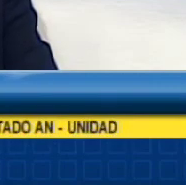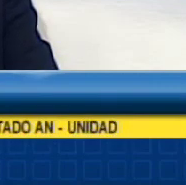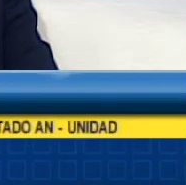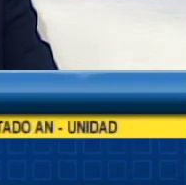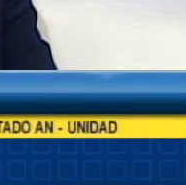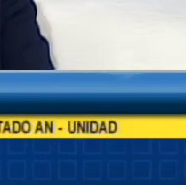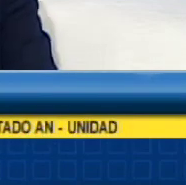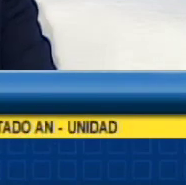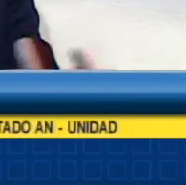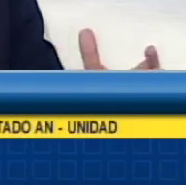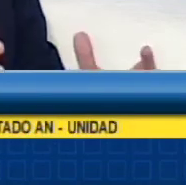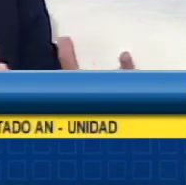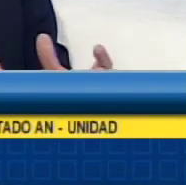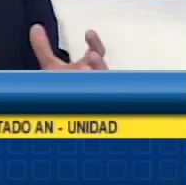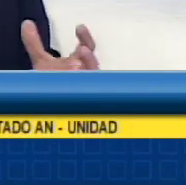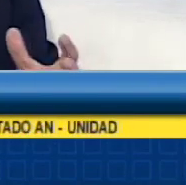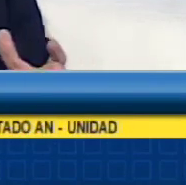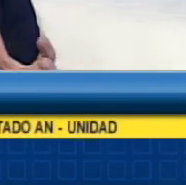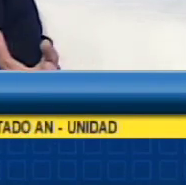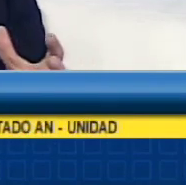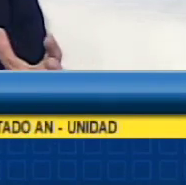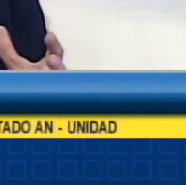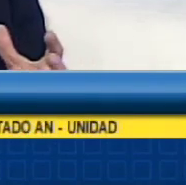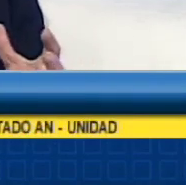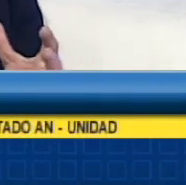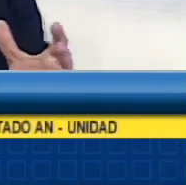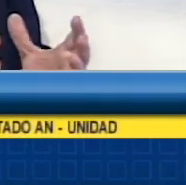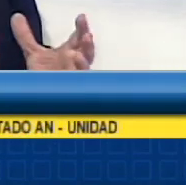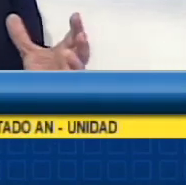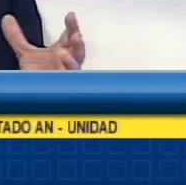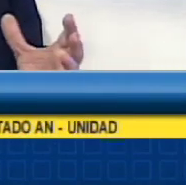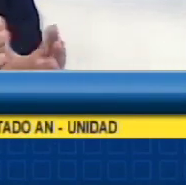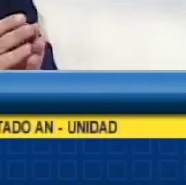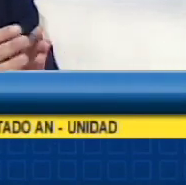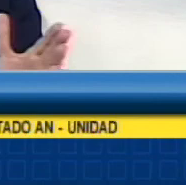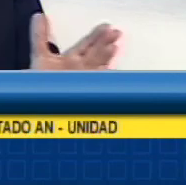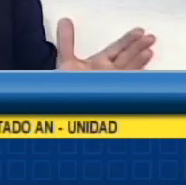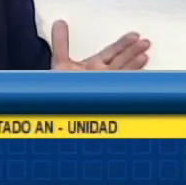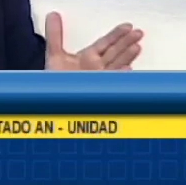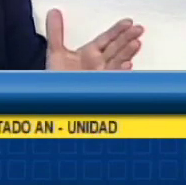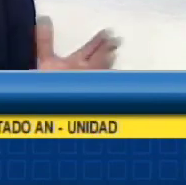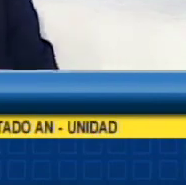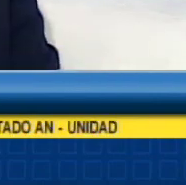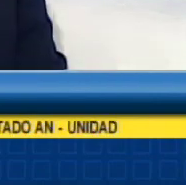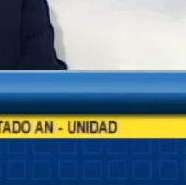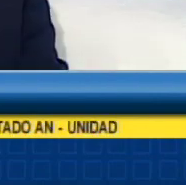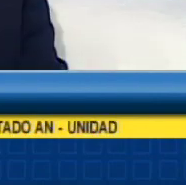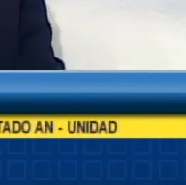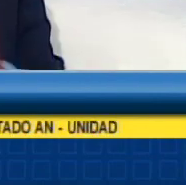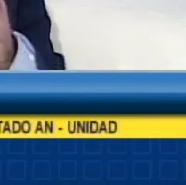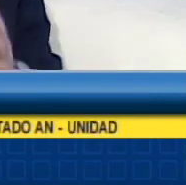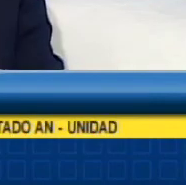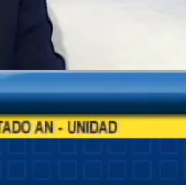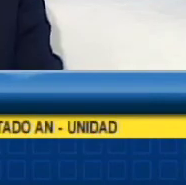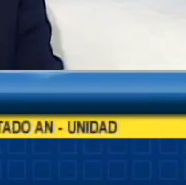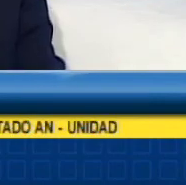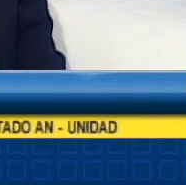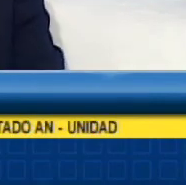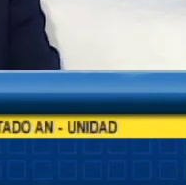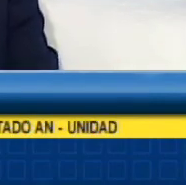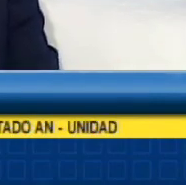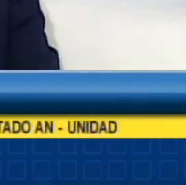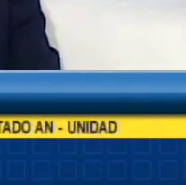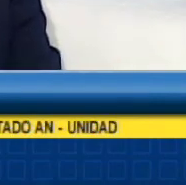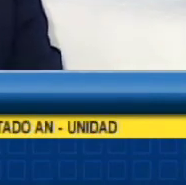que como se tiene tanto tiempo sin hablar, el diálogo tiene muchos puntos en agenda. Yo creo que un primer tema